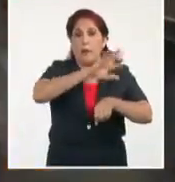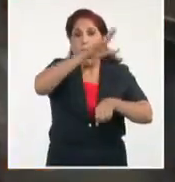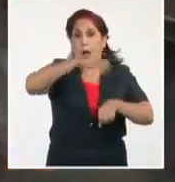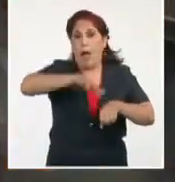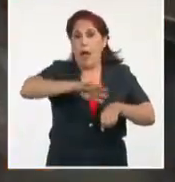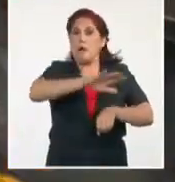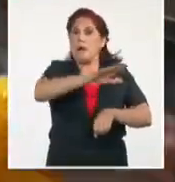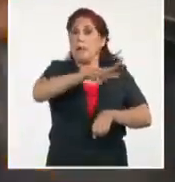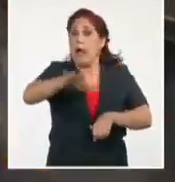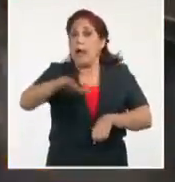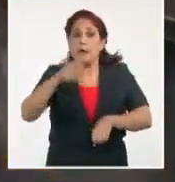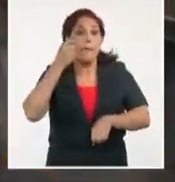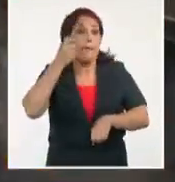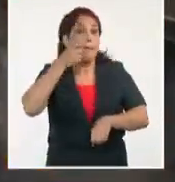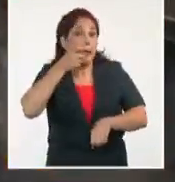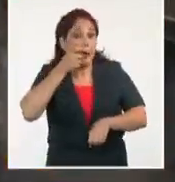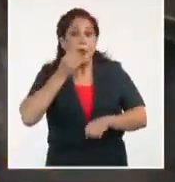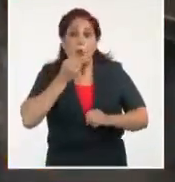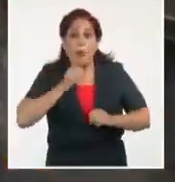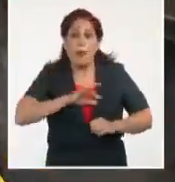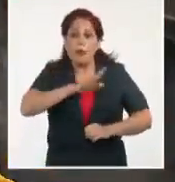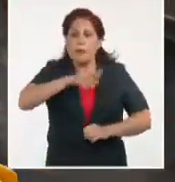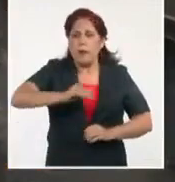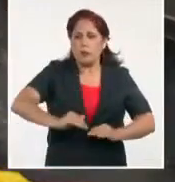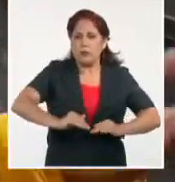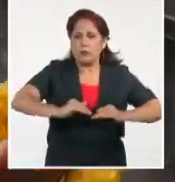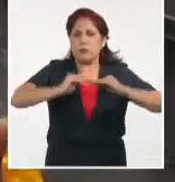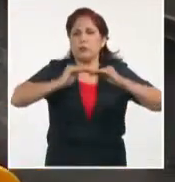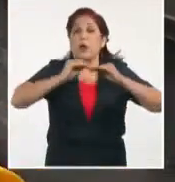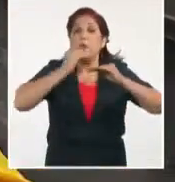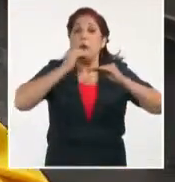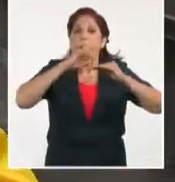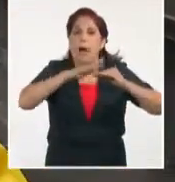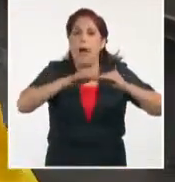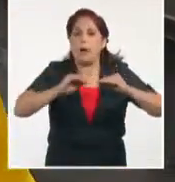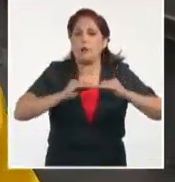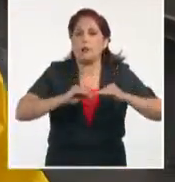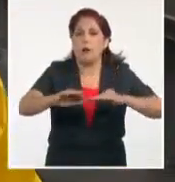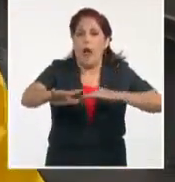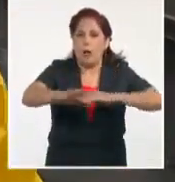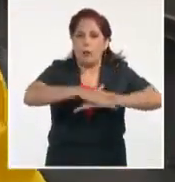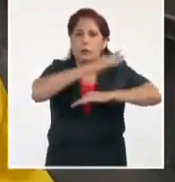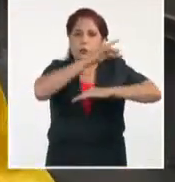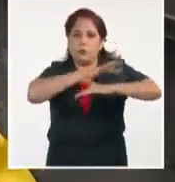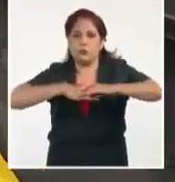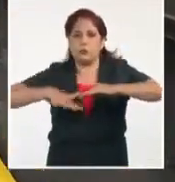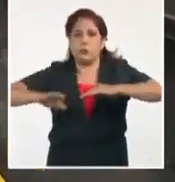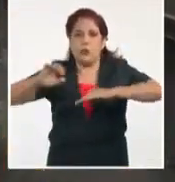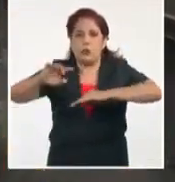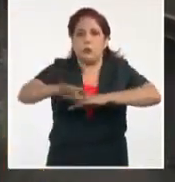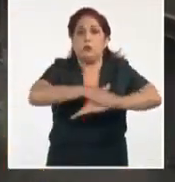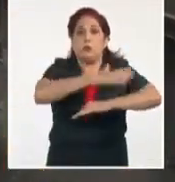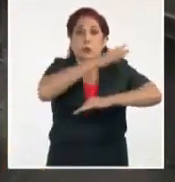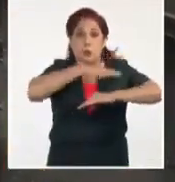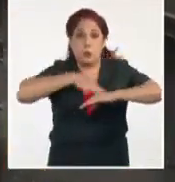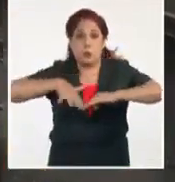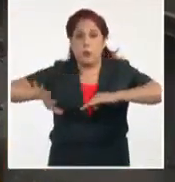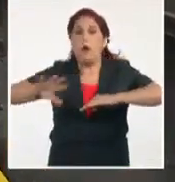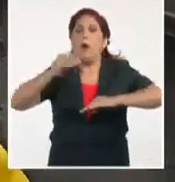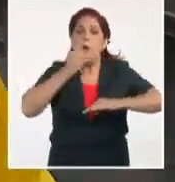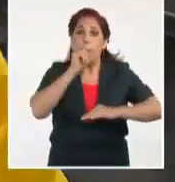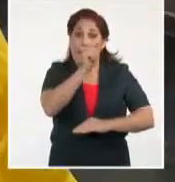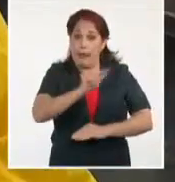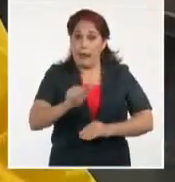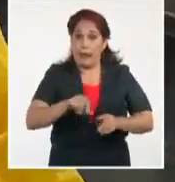estarla monitoreando, porque es una zona, como ustedes han visto, que penetra también el río y el mar, y bueno, eso es un elemento que